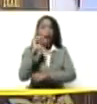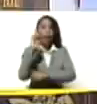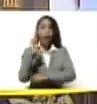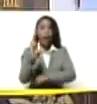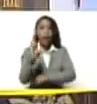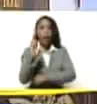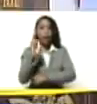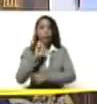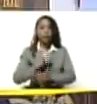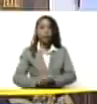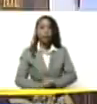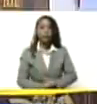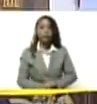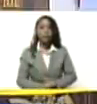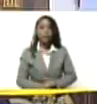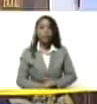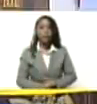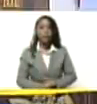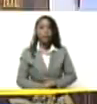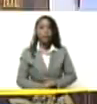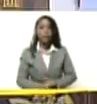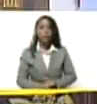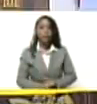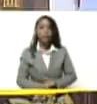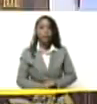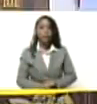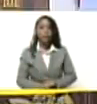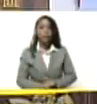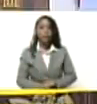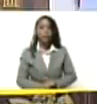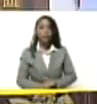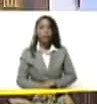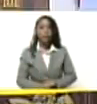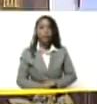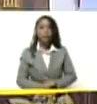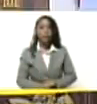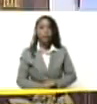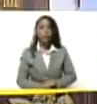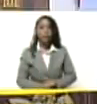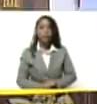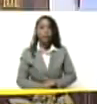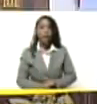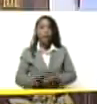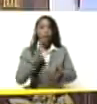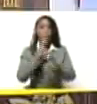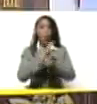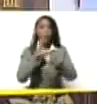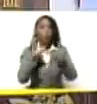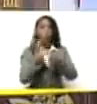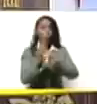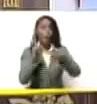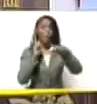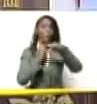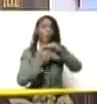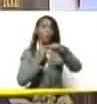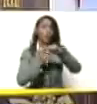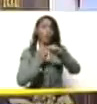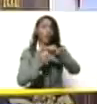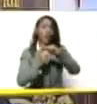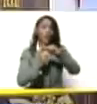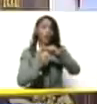emprender la recuperación económica del camino del crecimiento y de la